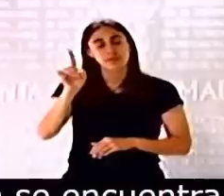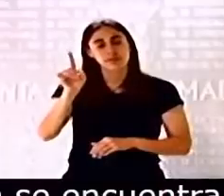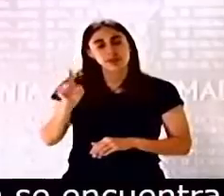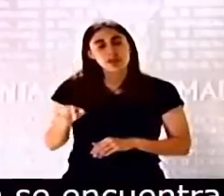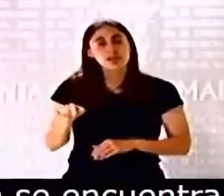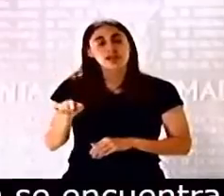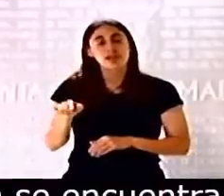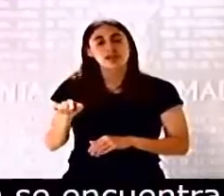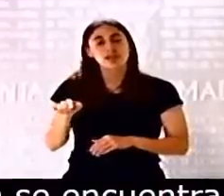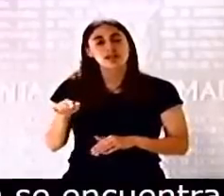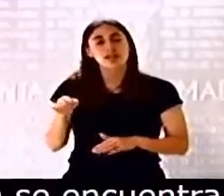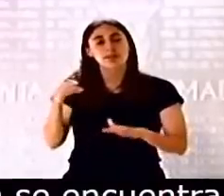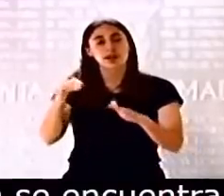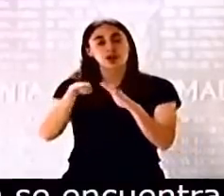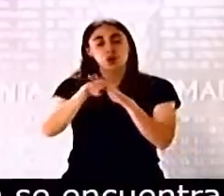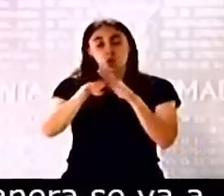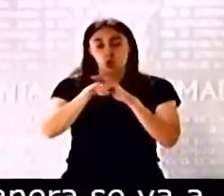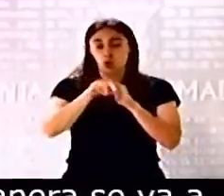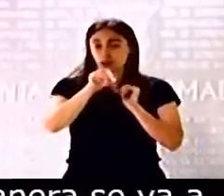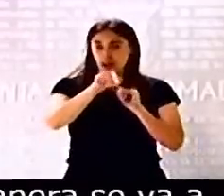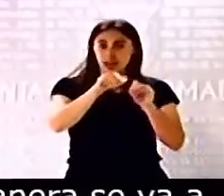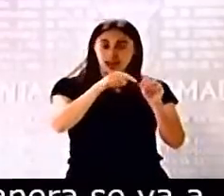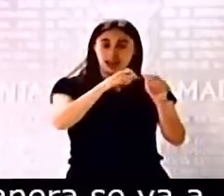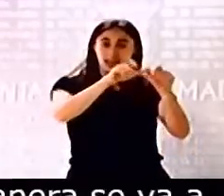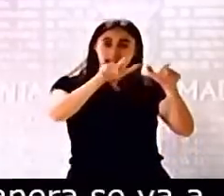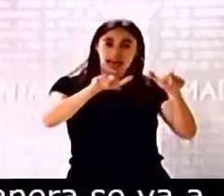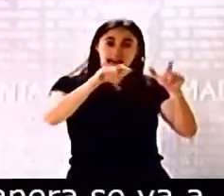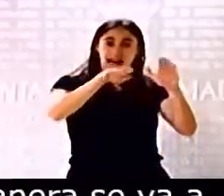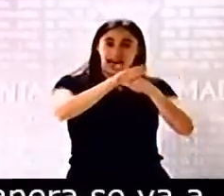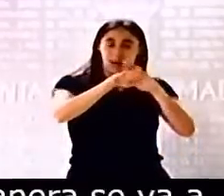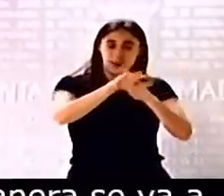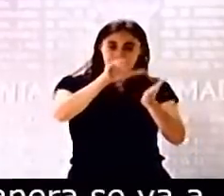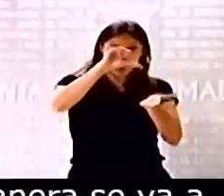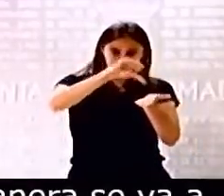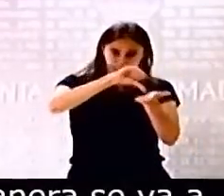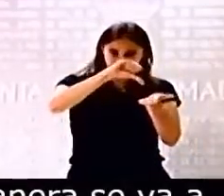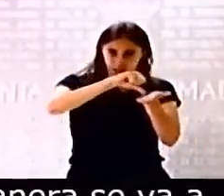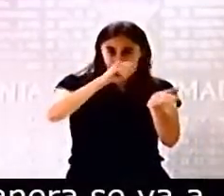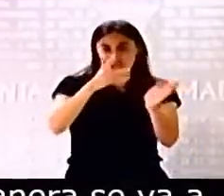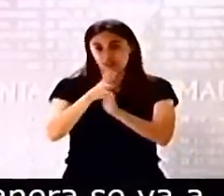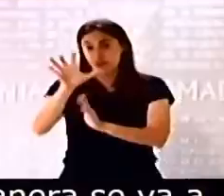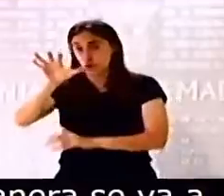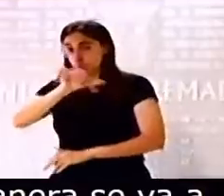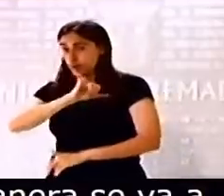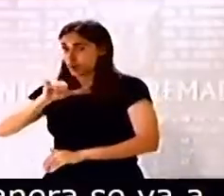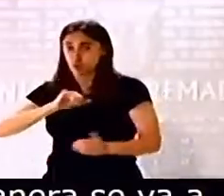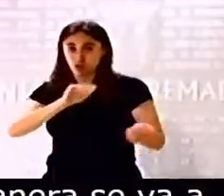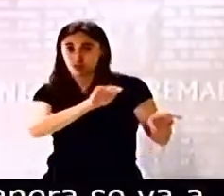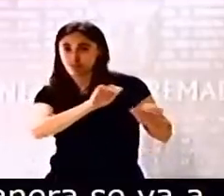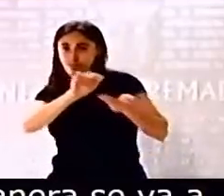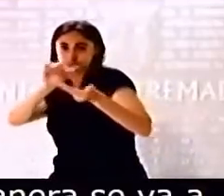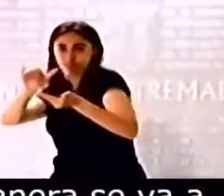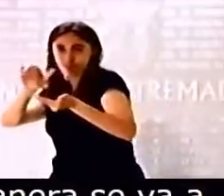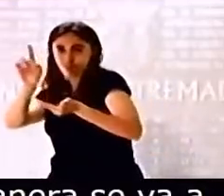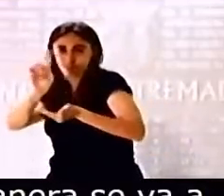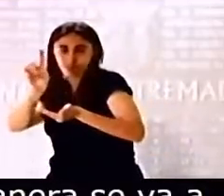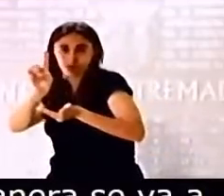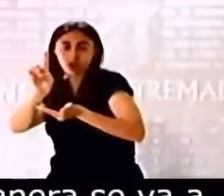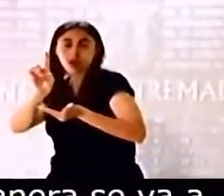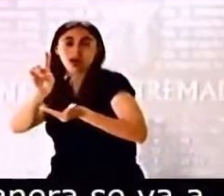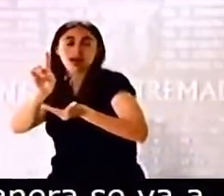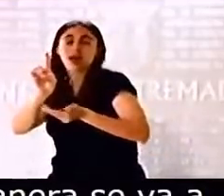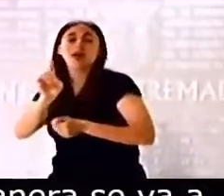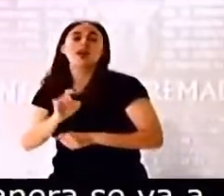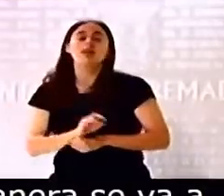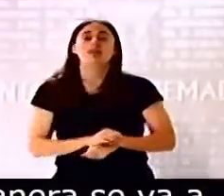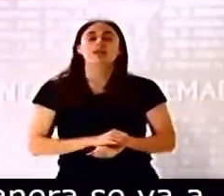a conservar en ese almacenamiento centralizado. No van a llegar a las comunidades autónomas y no van a llegar a las